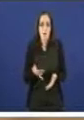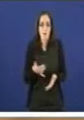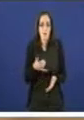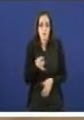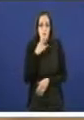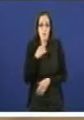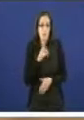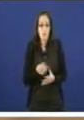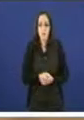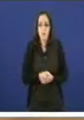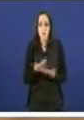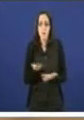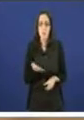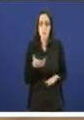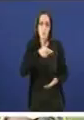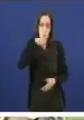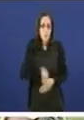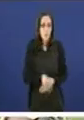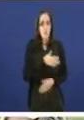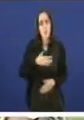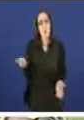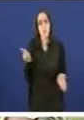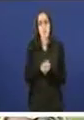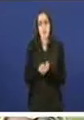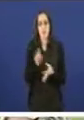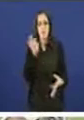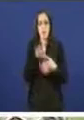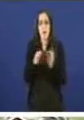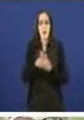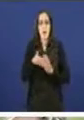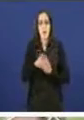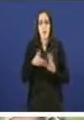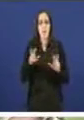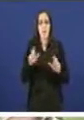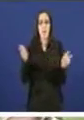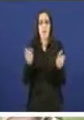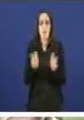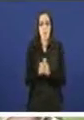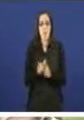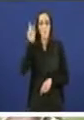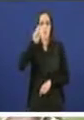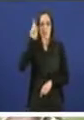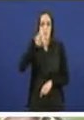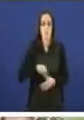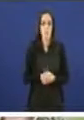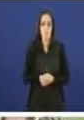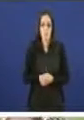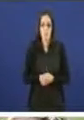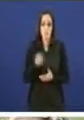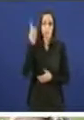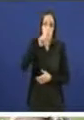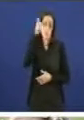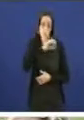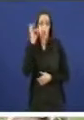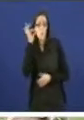máis referencia e que hoxe queremos volver a facer referencia é a reducción de docentes, a reducción de profesoras e